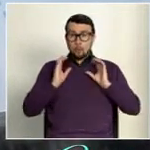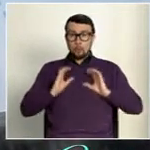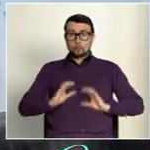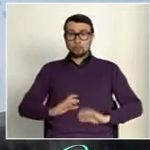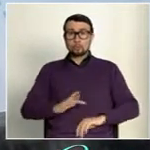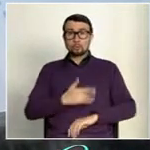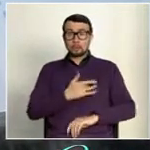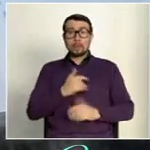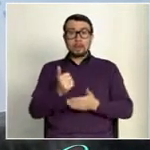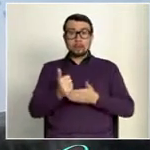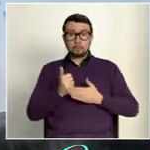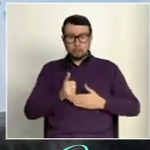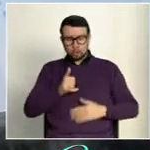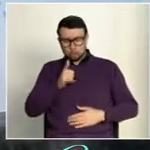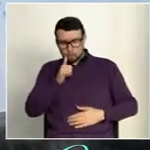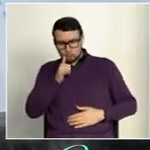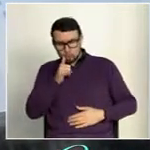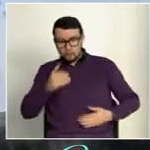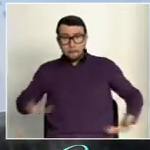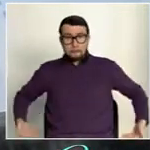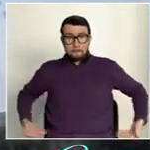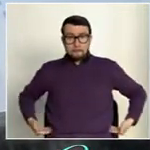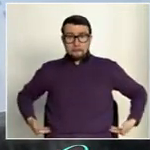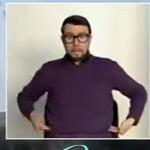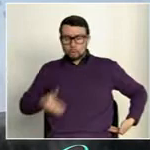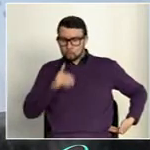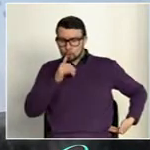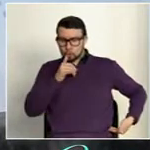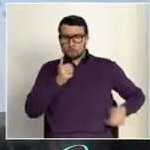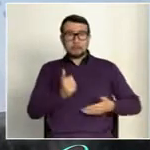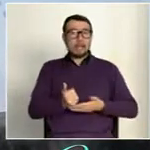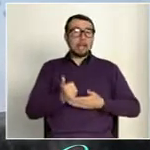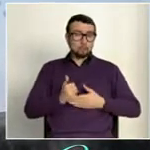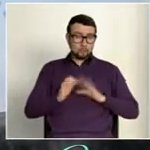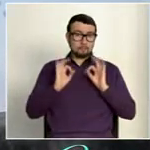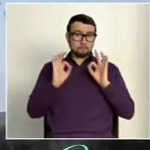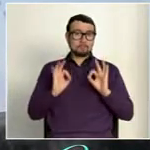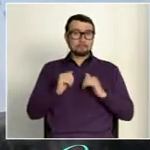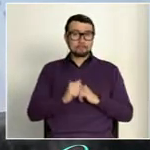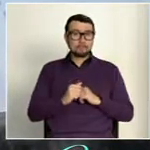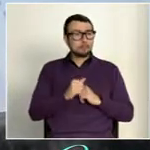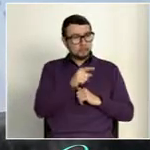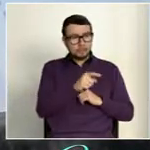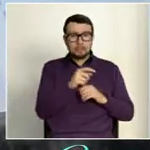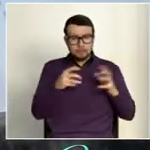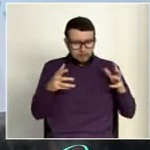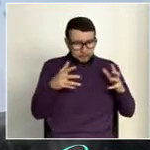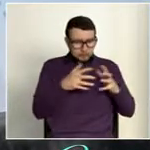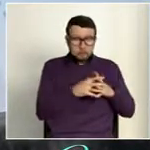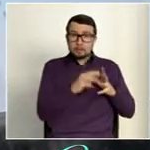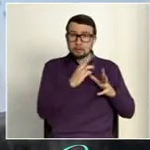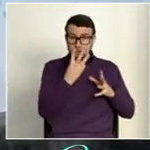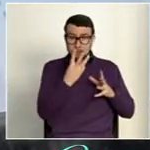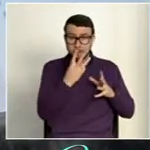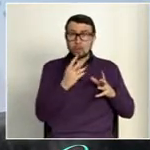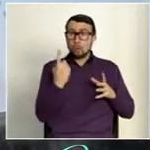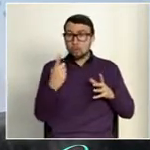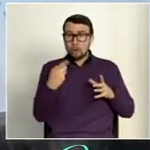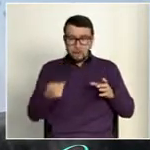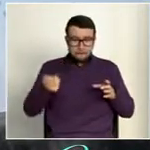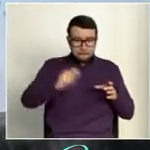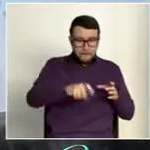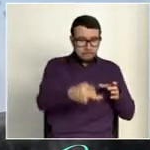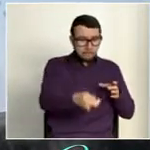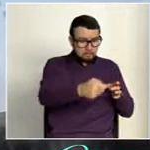sistema urinario, que es excelente, diurético urinario también. Y esos tres tipos de té combinados, una cuchara de cada uno, en